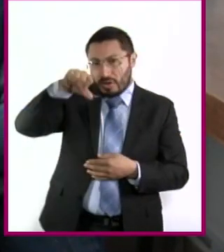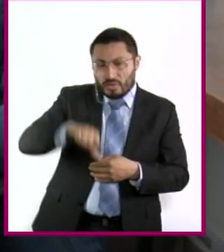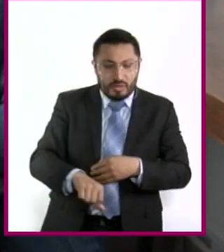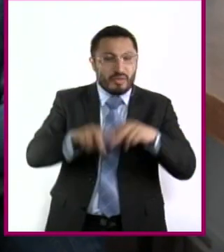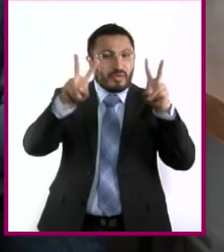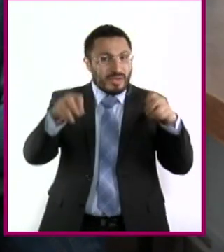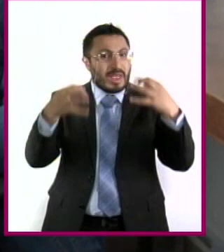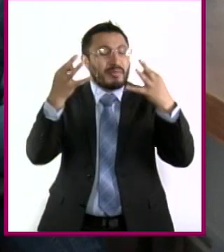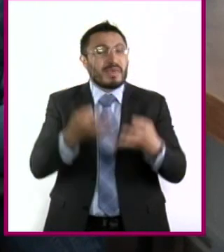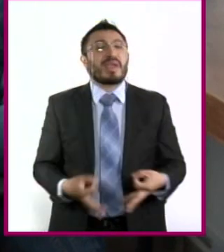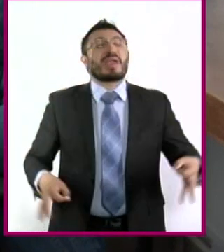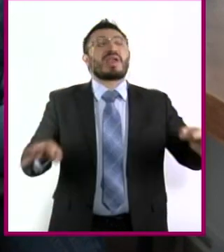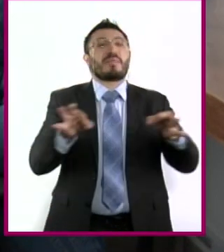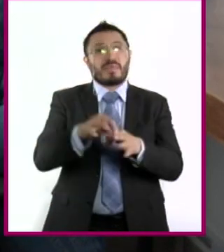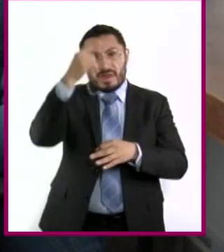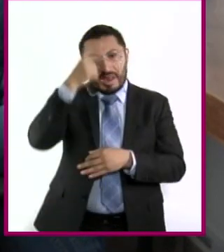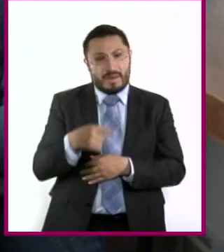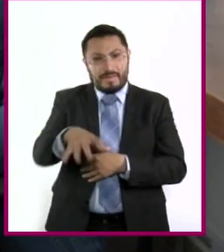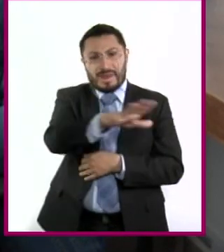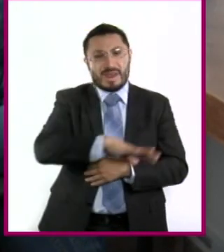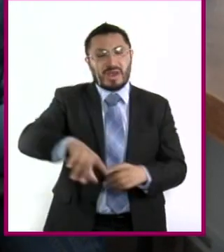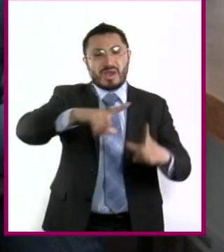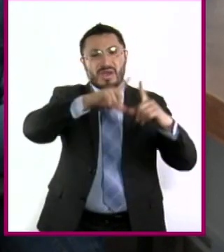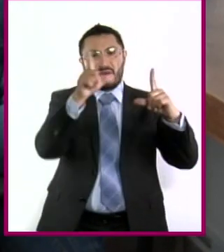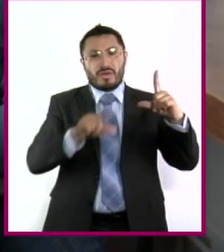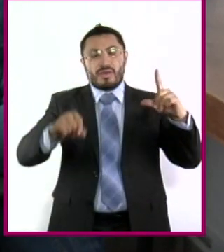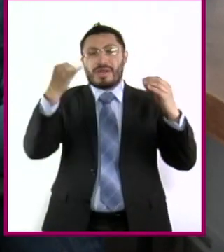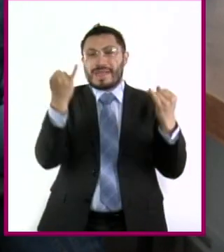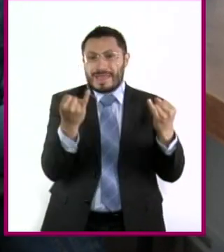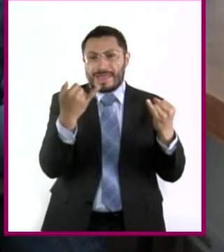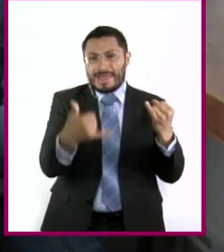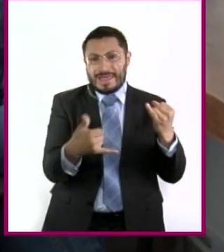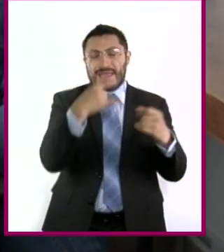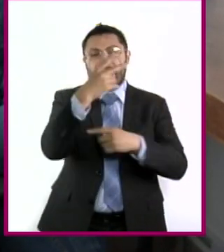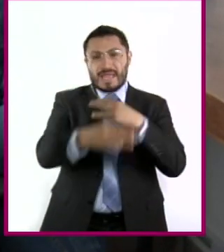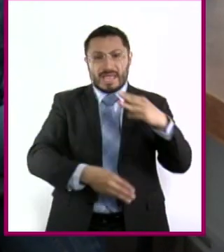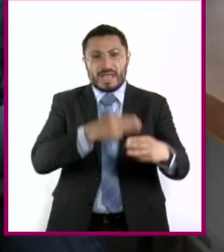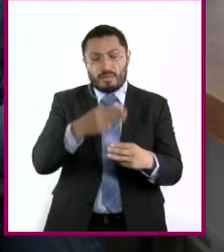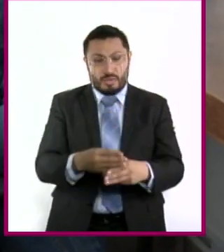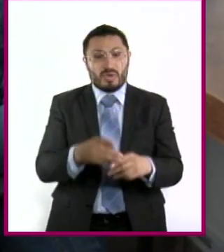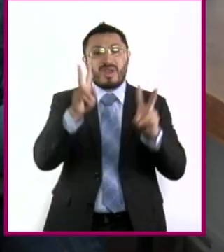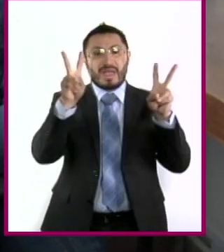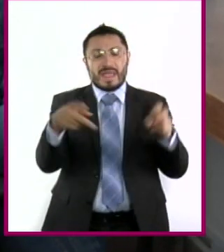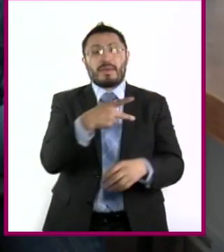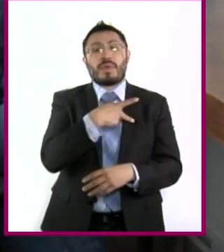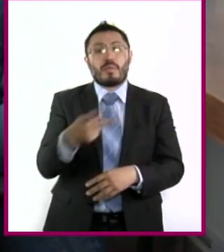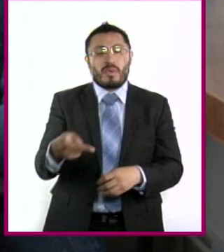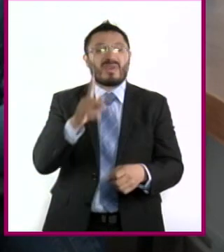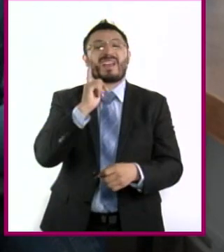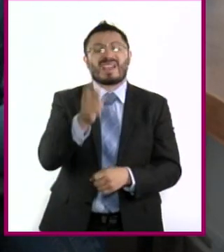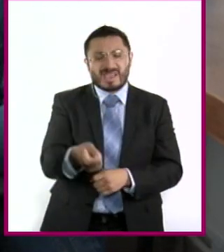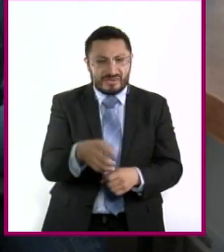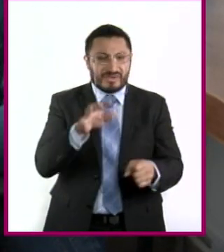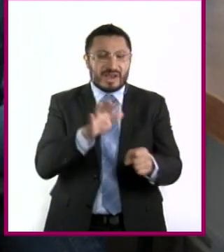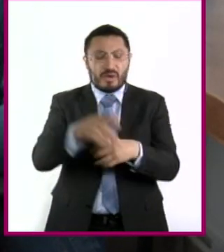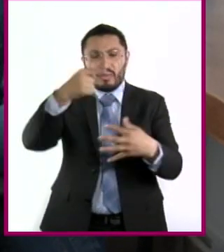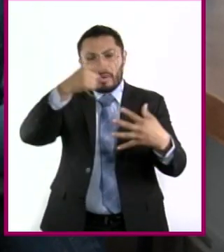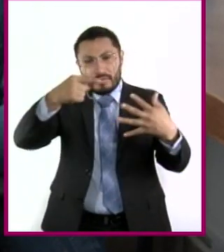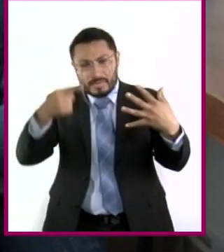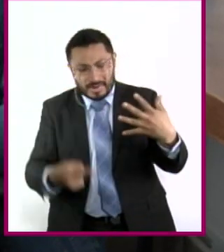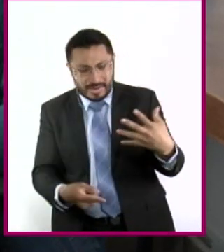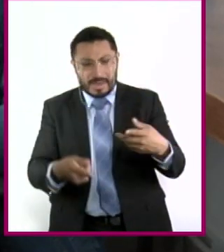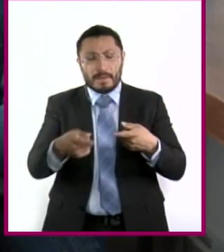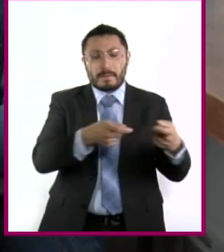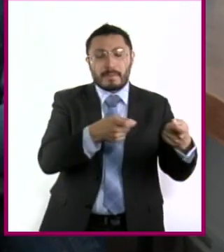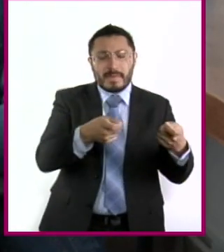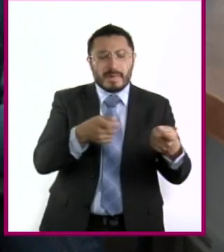súper importante para la sociedad mexicana y el mundo entero, la pobreza. ¿Cuál es su definición, sus tipos y cómo podemos medirla?